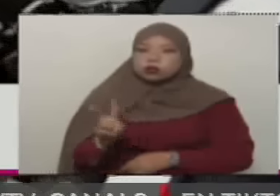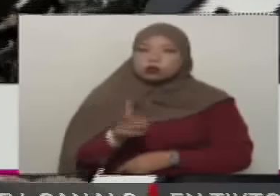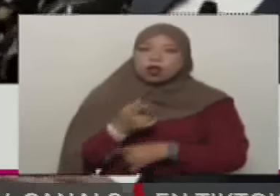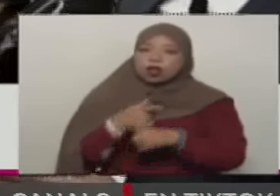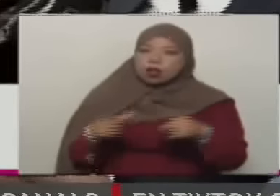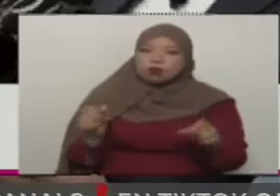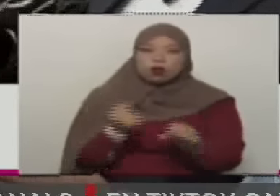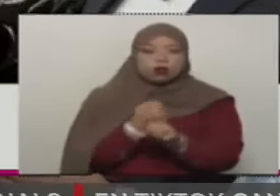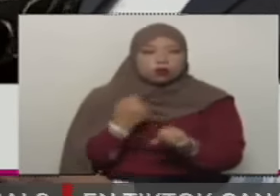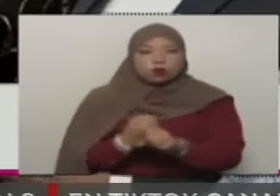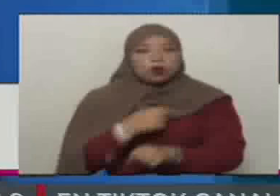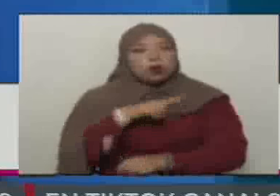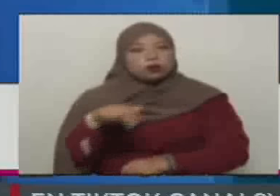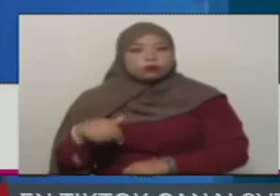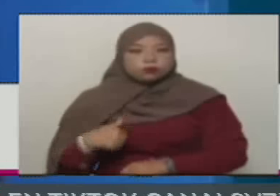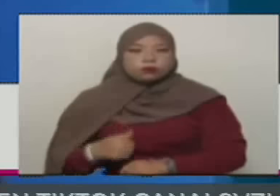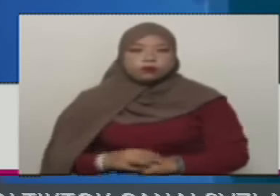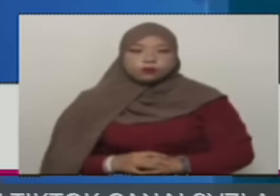Nosotros,